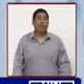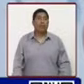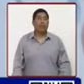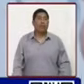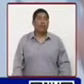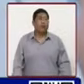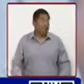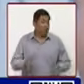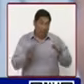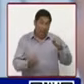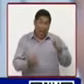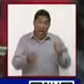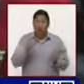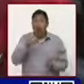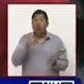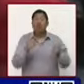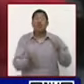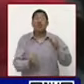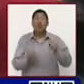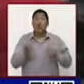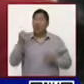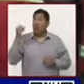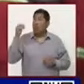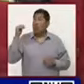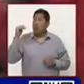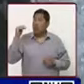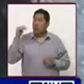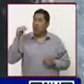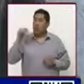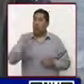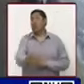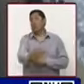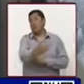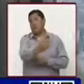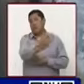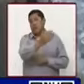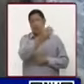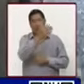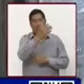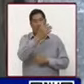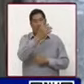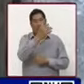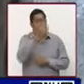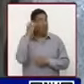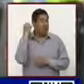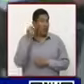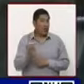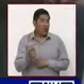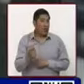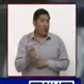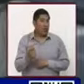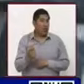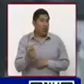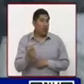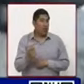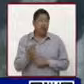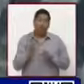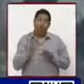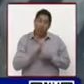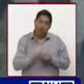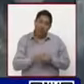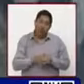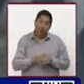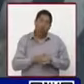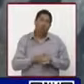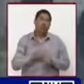Vimos a el vehículo descender poco a poco y estrellarse ahí. ¿Estaba a alta velocidad bajando? Venía